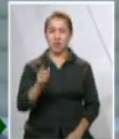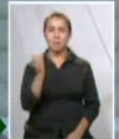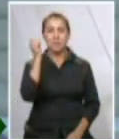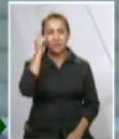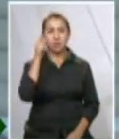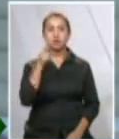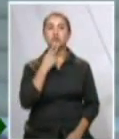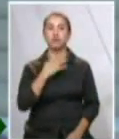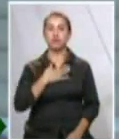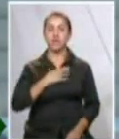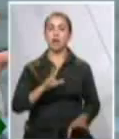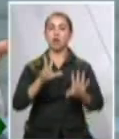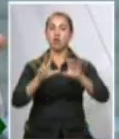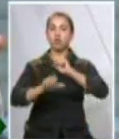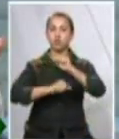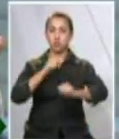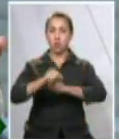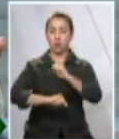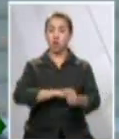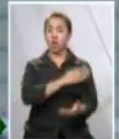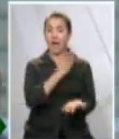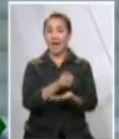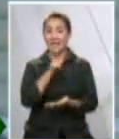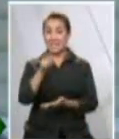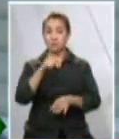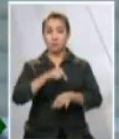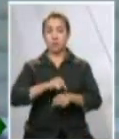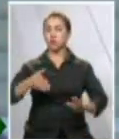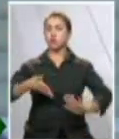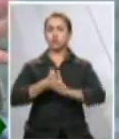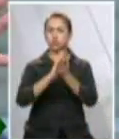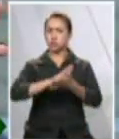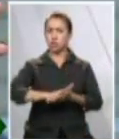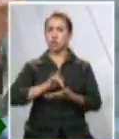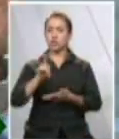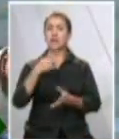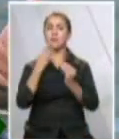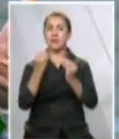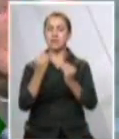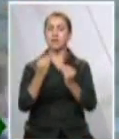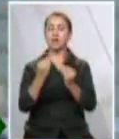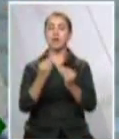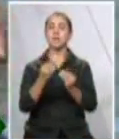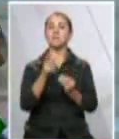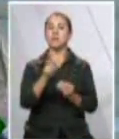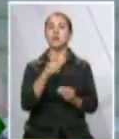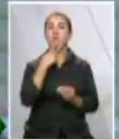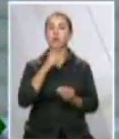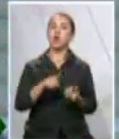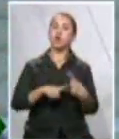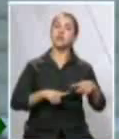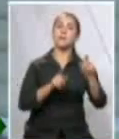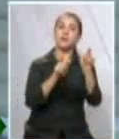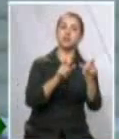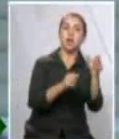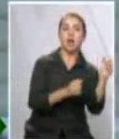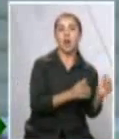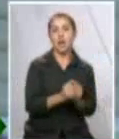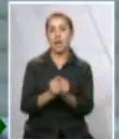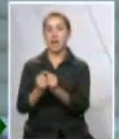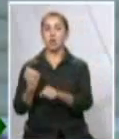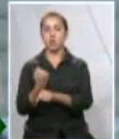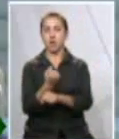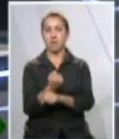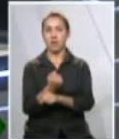En su vida, a los 8 años. Porque hasta ese momento, todo lo que le ocurría mediado por otra persona. Entonces, es